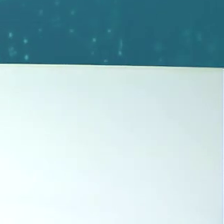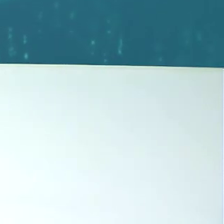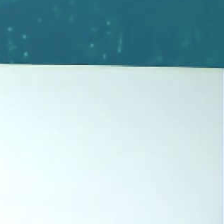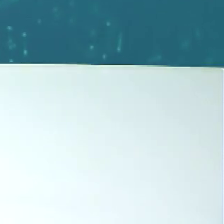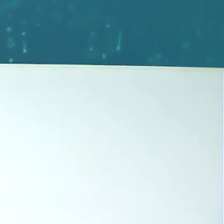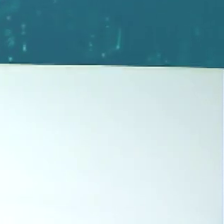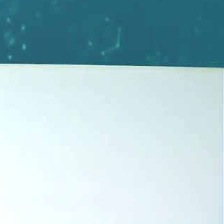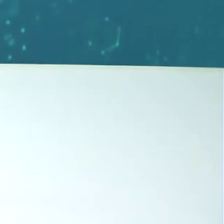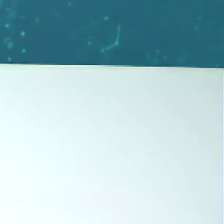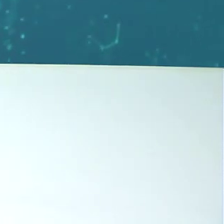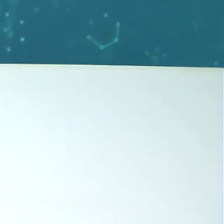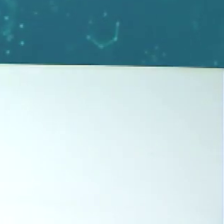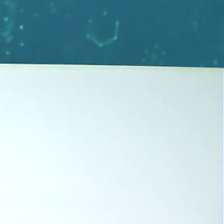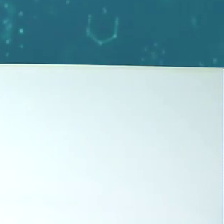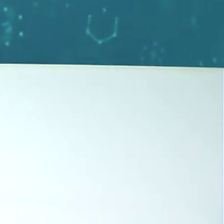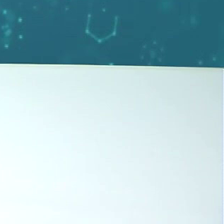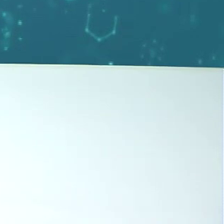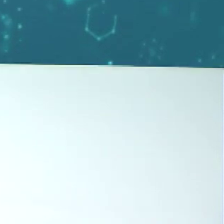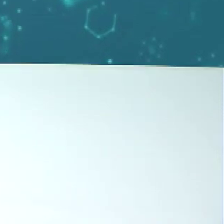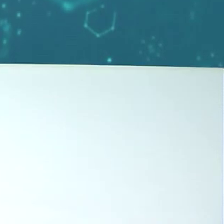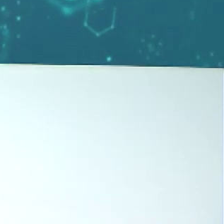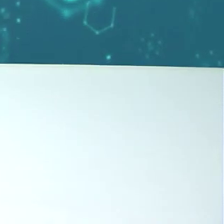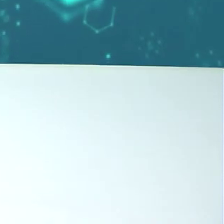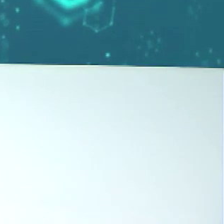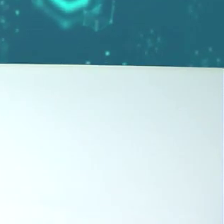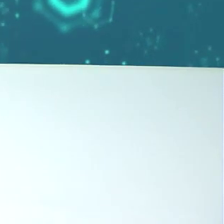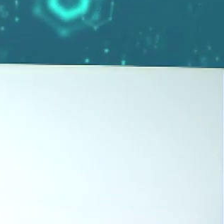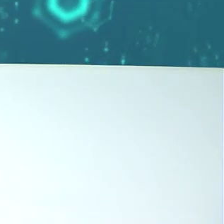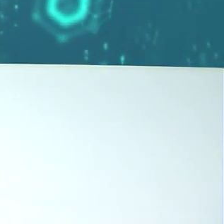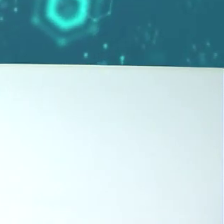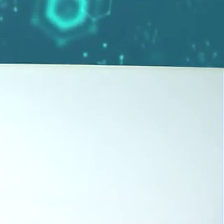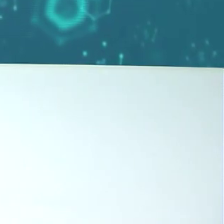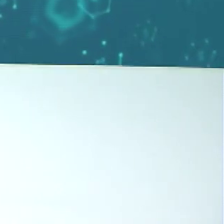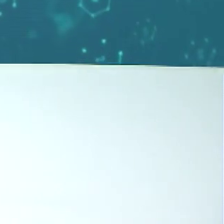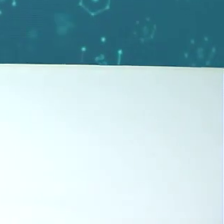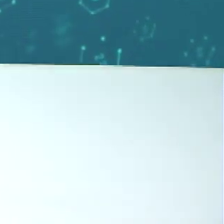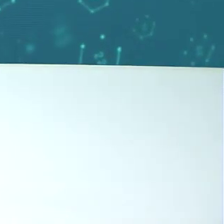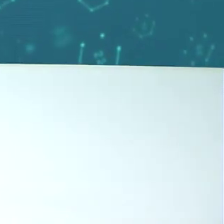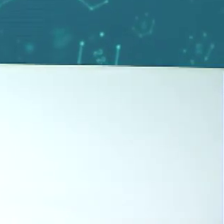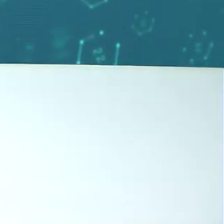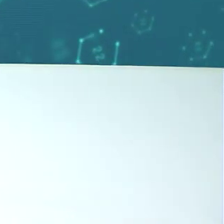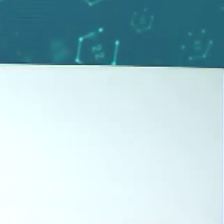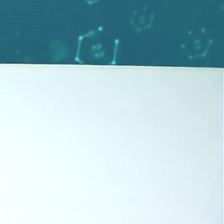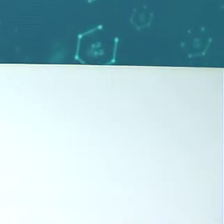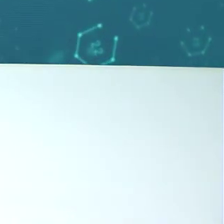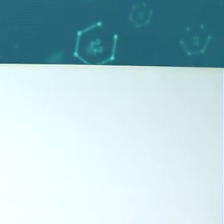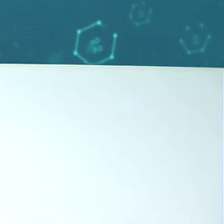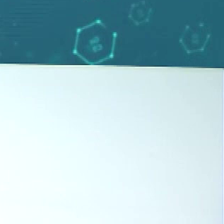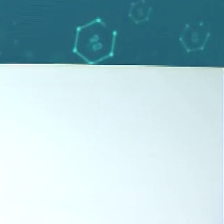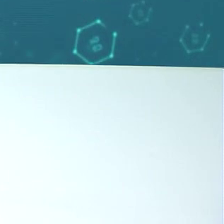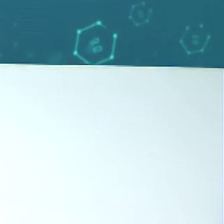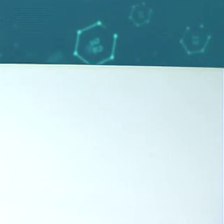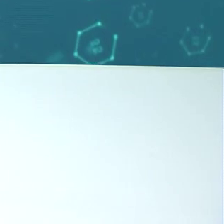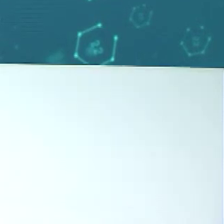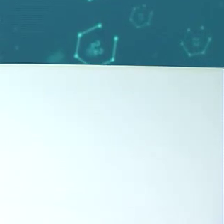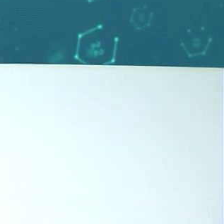Entre Ríos, con todos los amigos de La Ganadera, en este importante inicio de remates allí